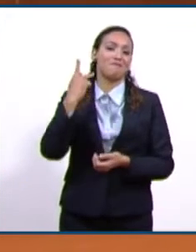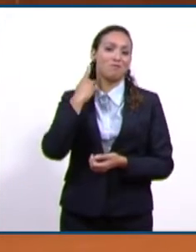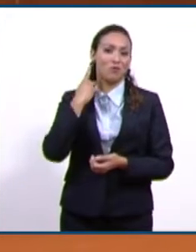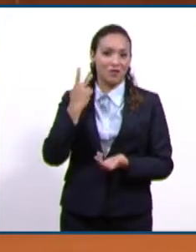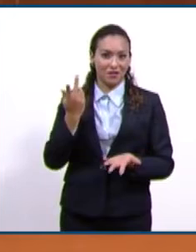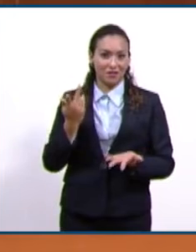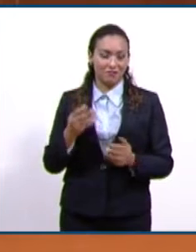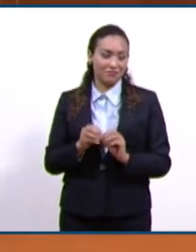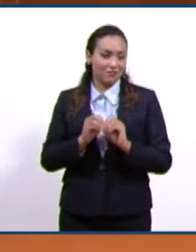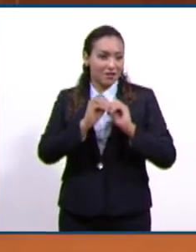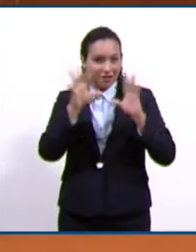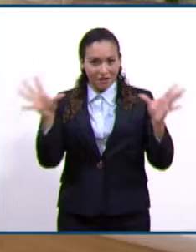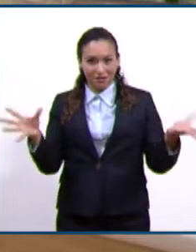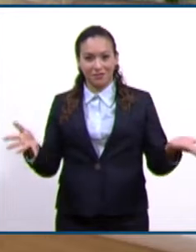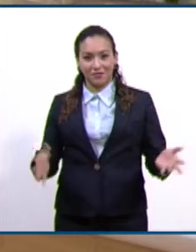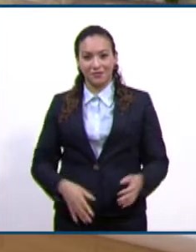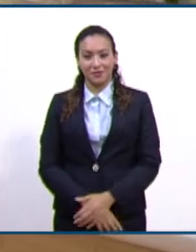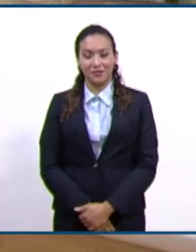muy claro.